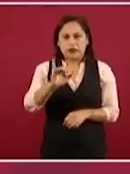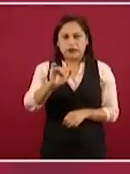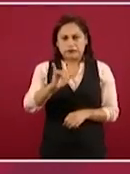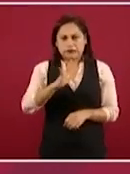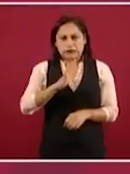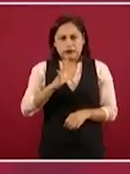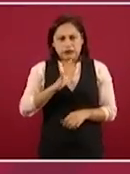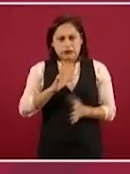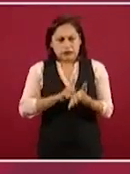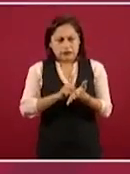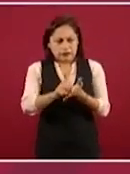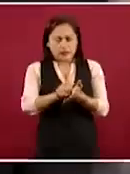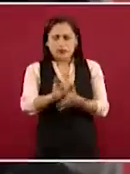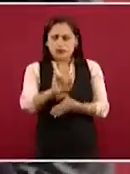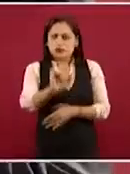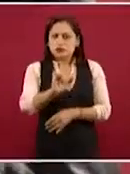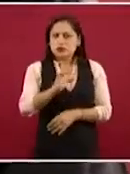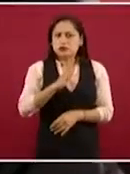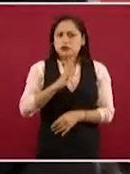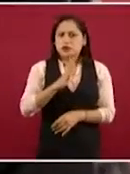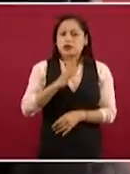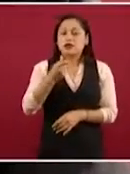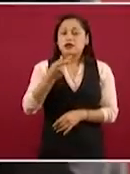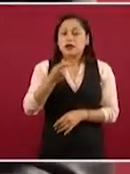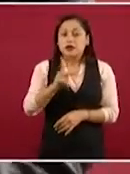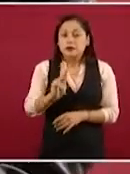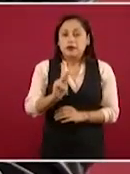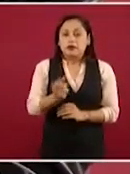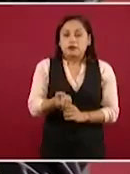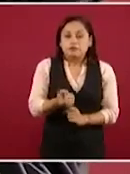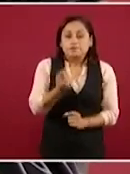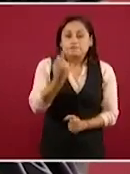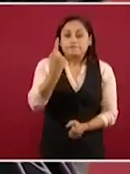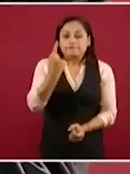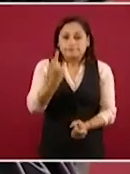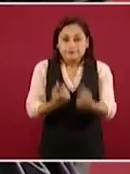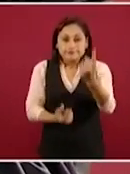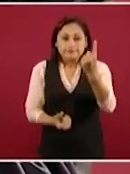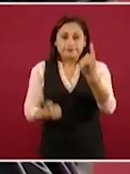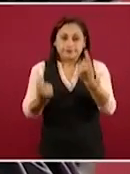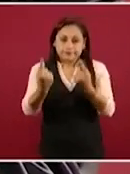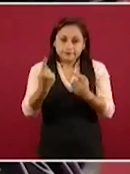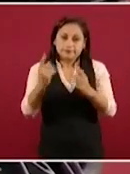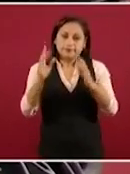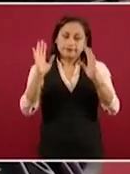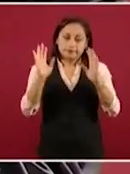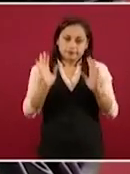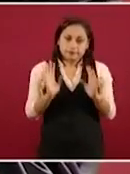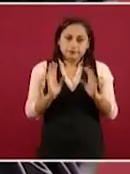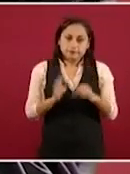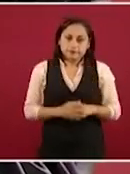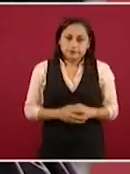hay casos excepcionales, es la